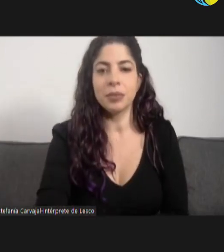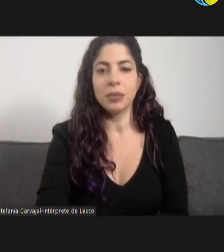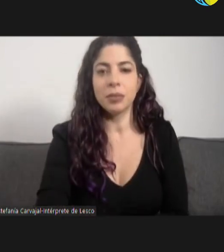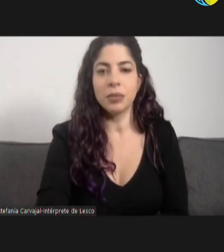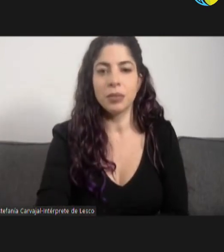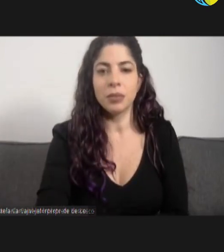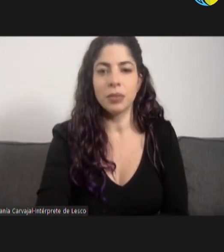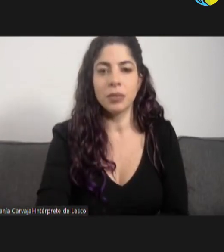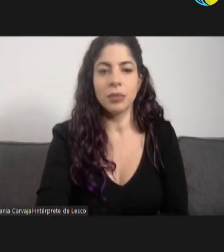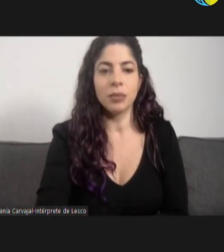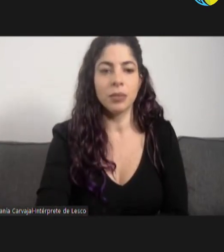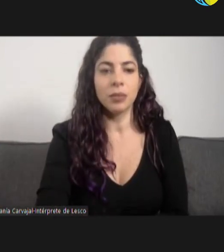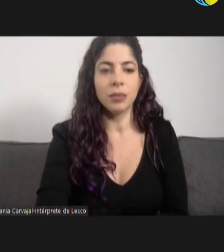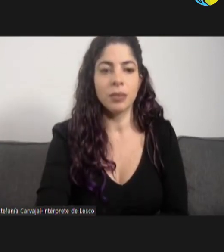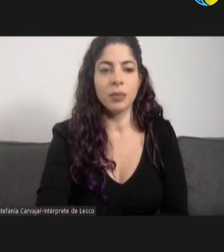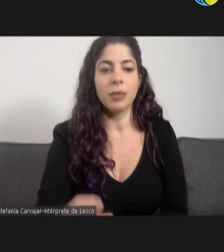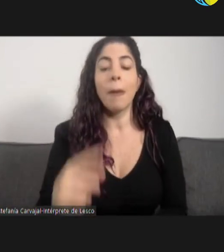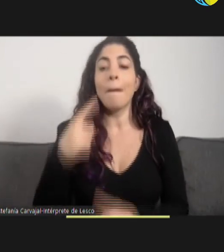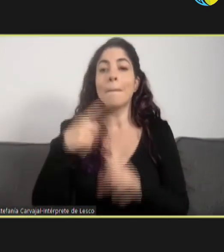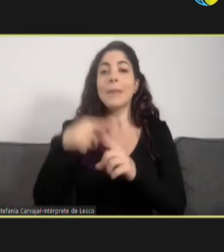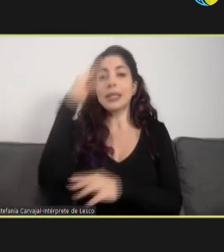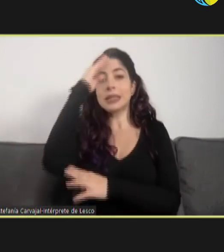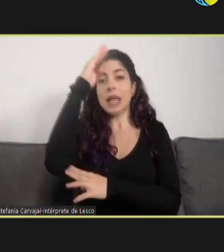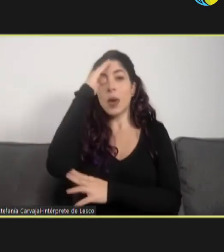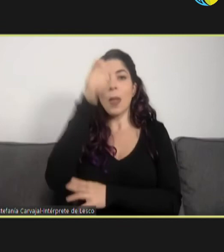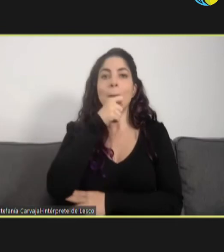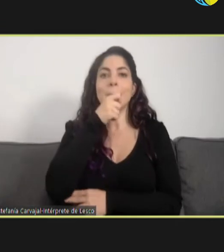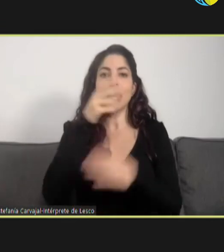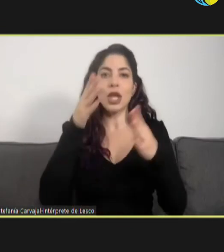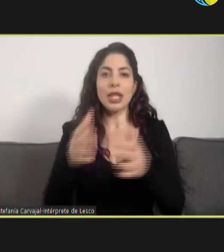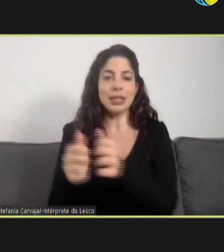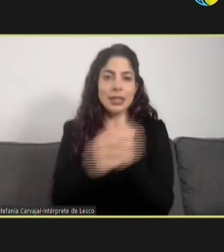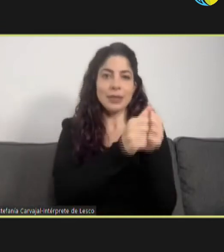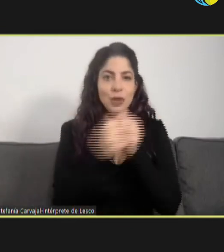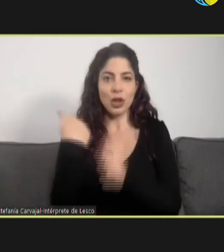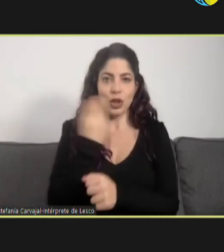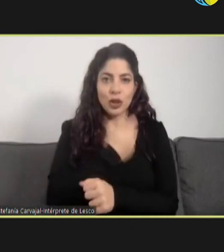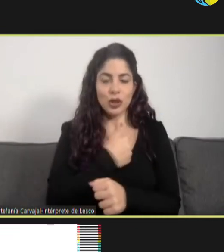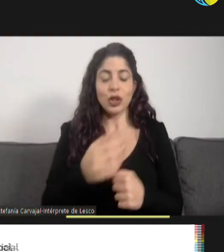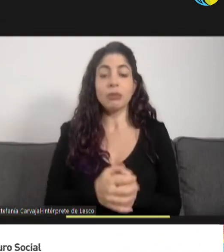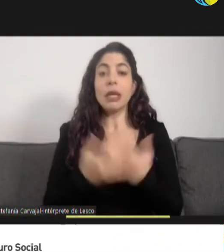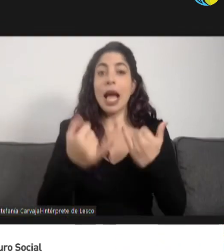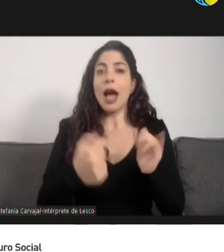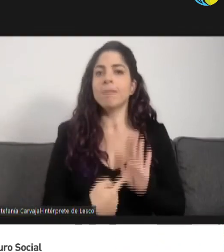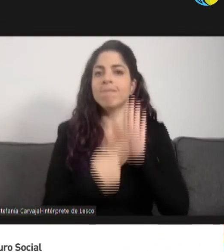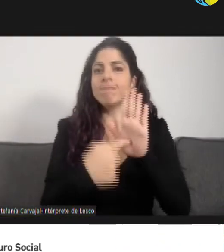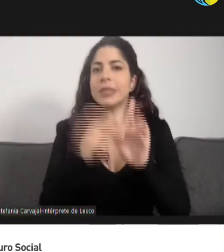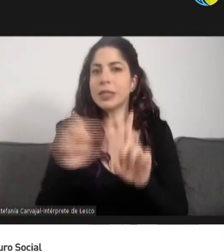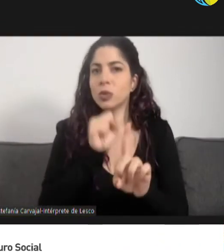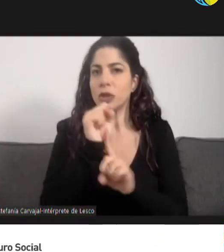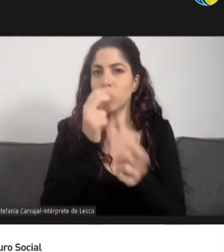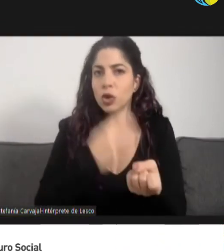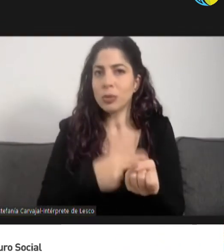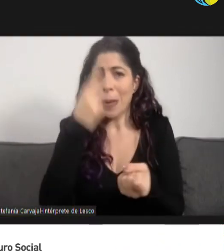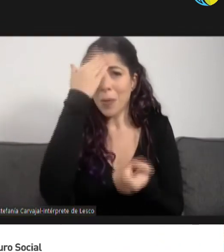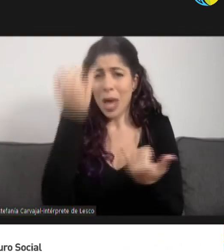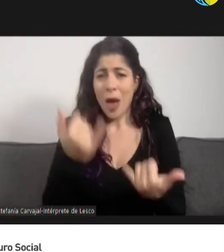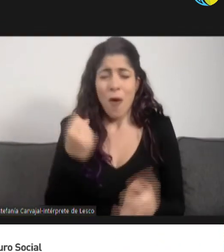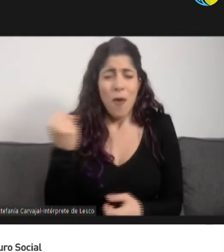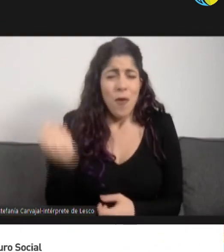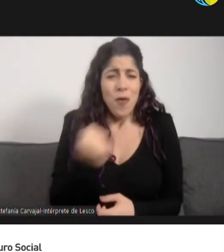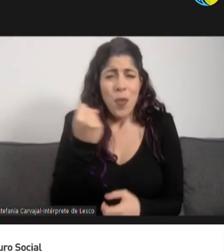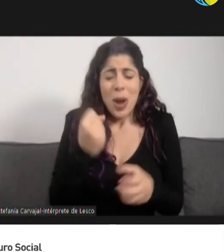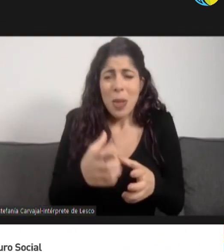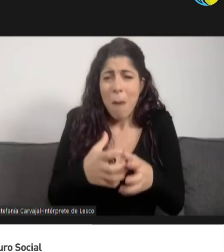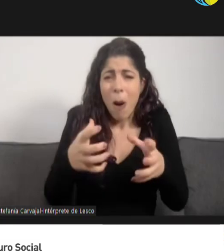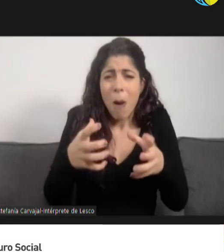cuerpo periodístico que nos acompaña. Vamos a presentar la situación hospitalaria ante este incremento tan agresivo